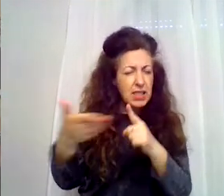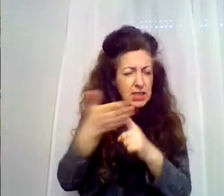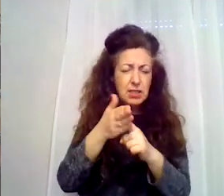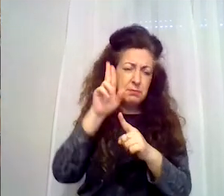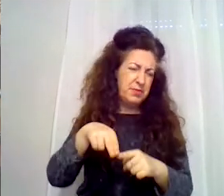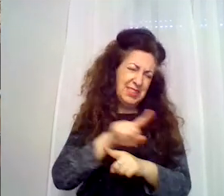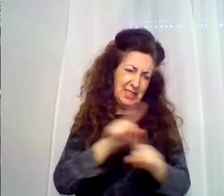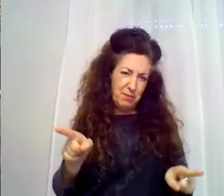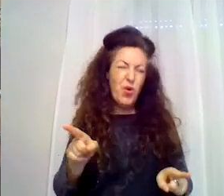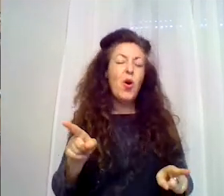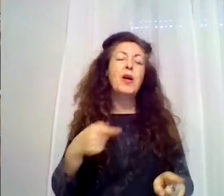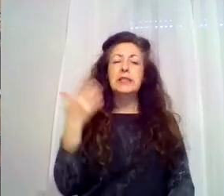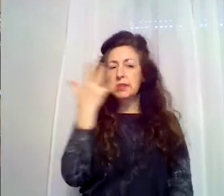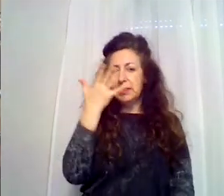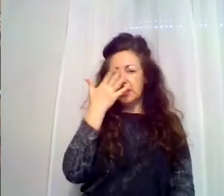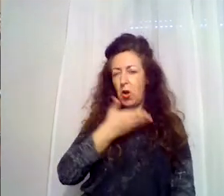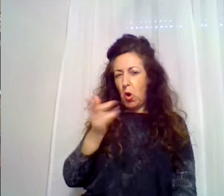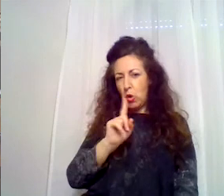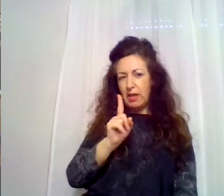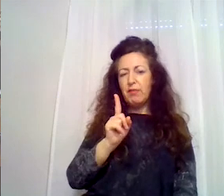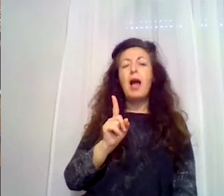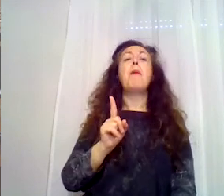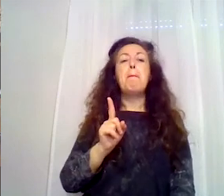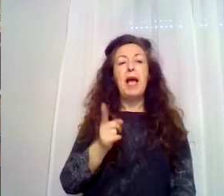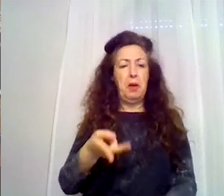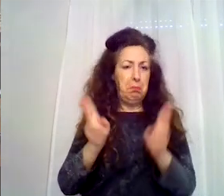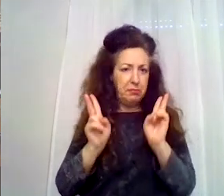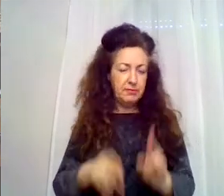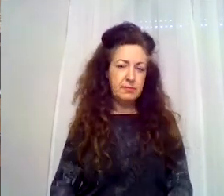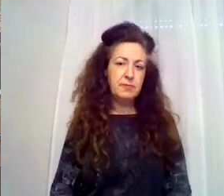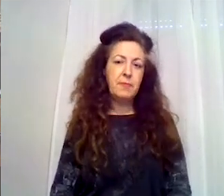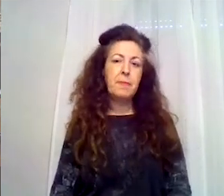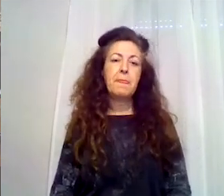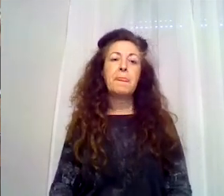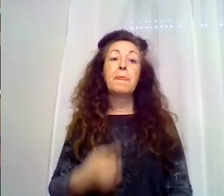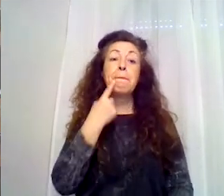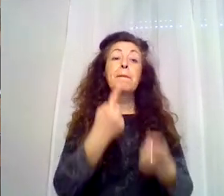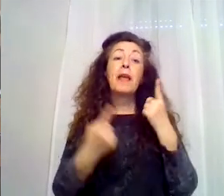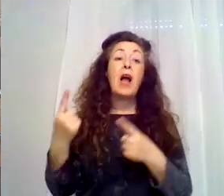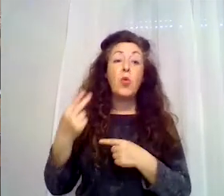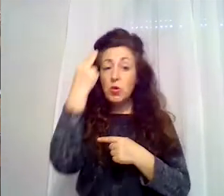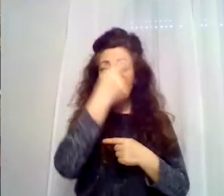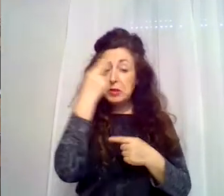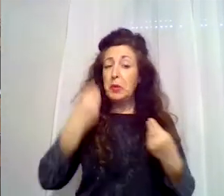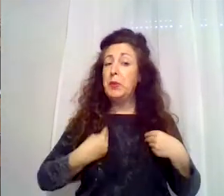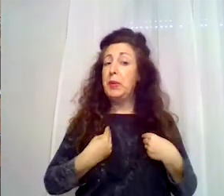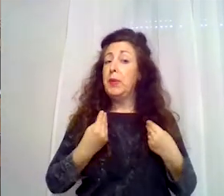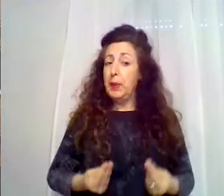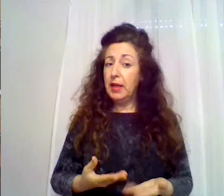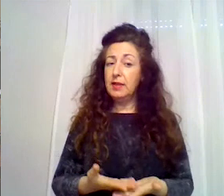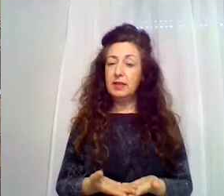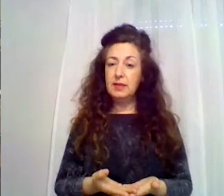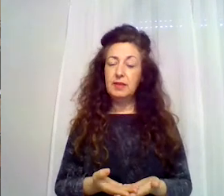Es una pregunta muy breve, muchas gracias por las exposiciones. No se oye, perdón. No se oye. Muchas gracias por las exposiciones, es muy breve. Marlowe, si